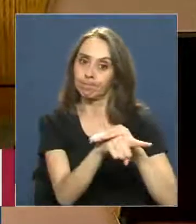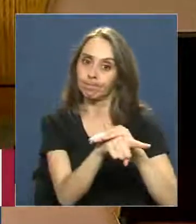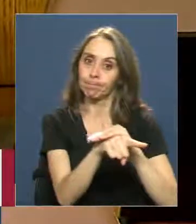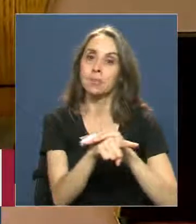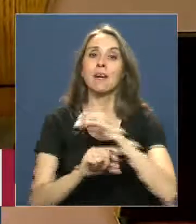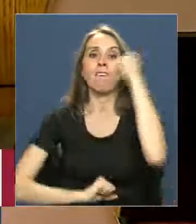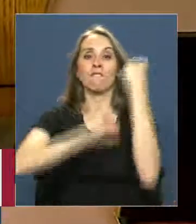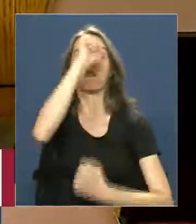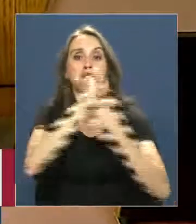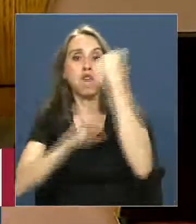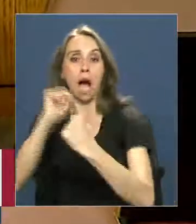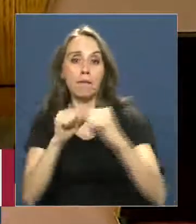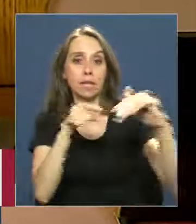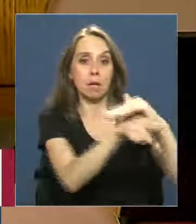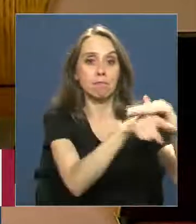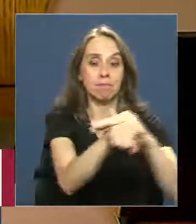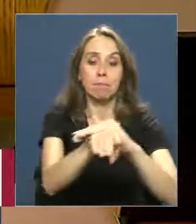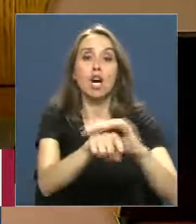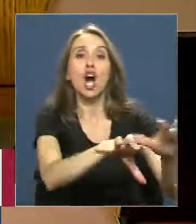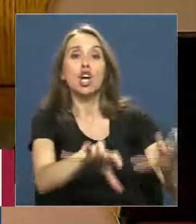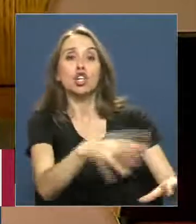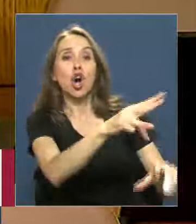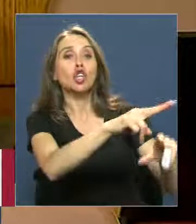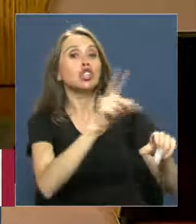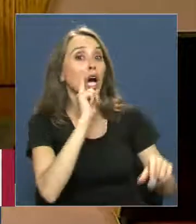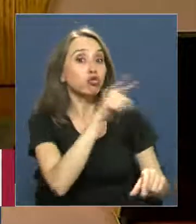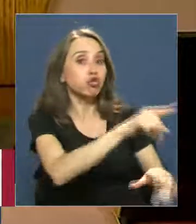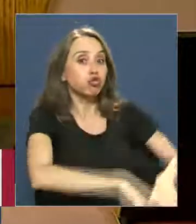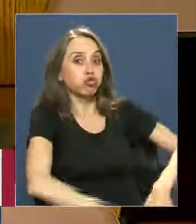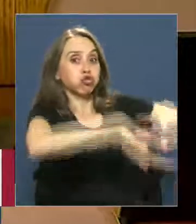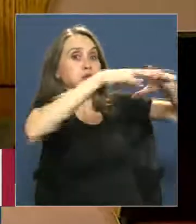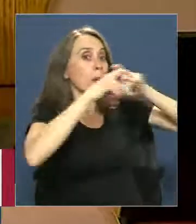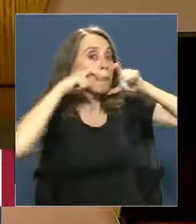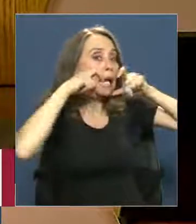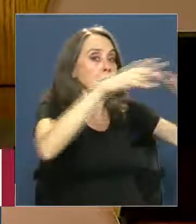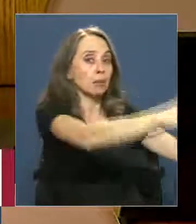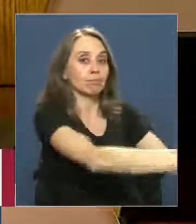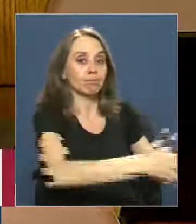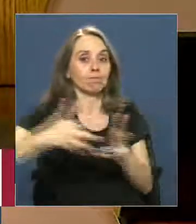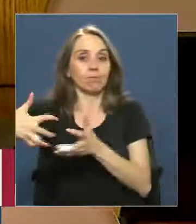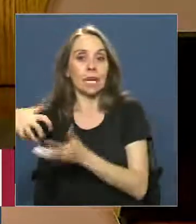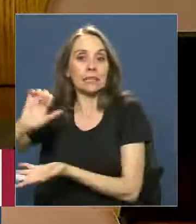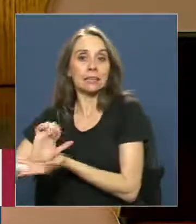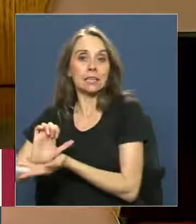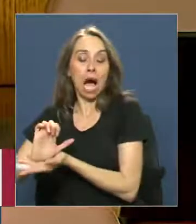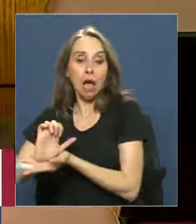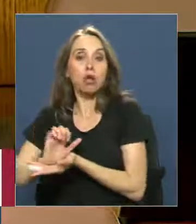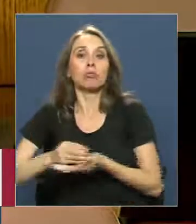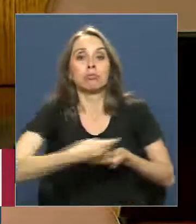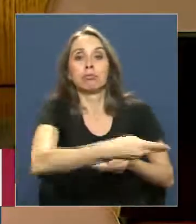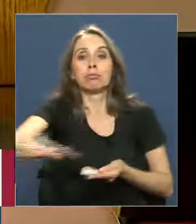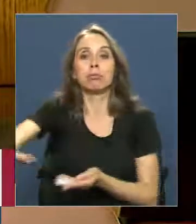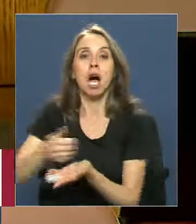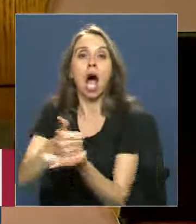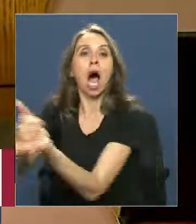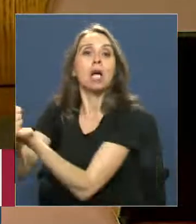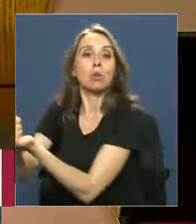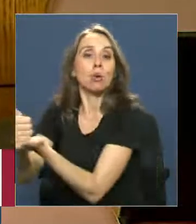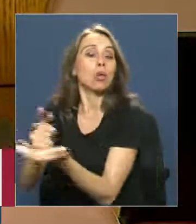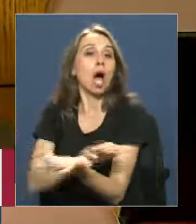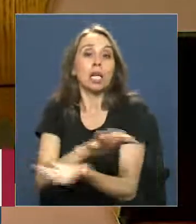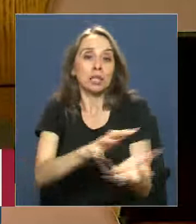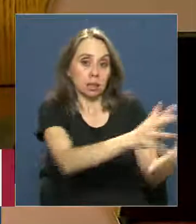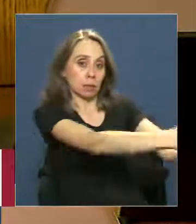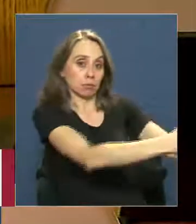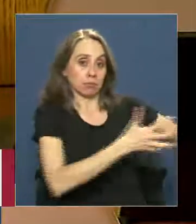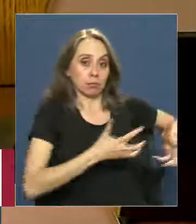las fábricas y requisó todas las mascarillas y ayudas para poder enfrentar esta crisis y los puso a